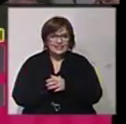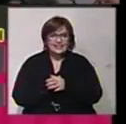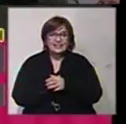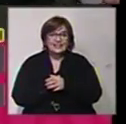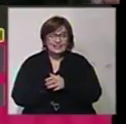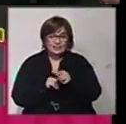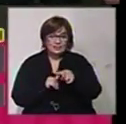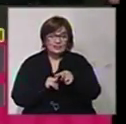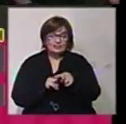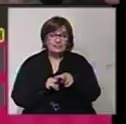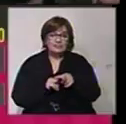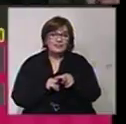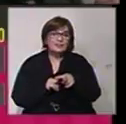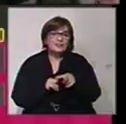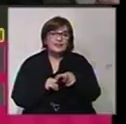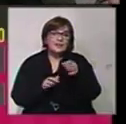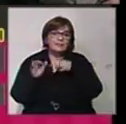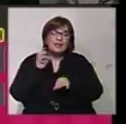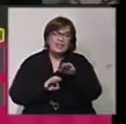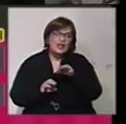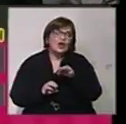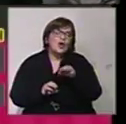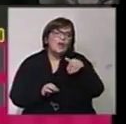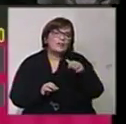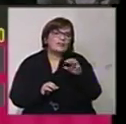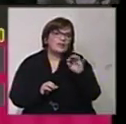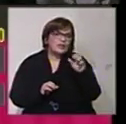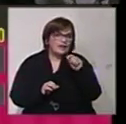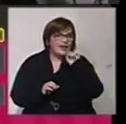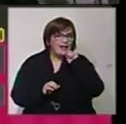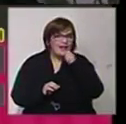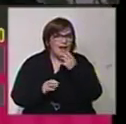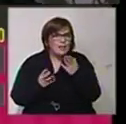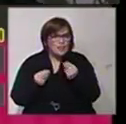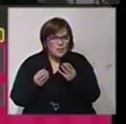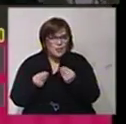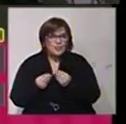sea, lo que me dijo Matos, estaba fascinado, que le gustaba,